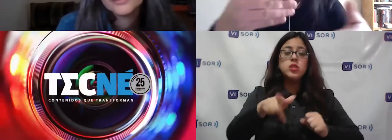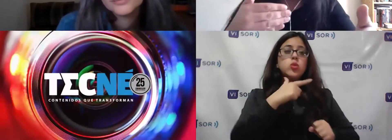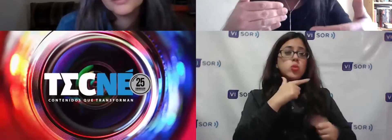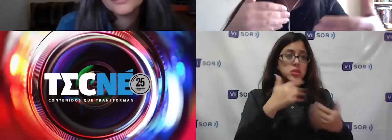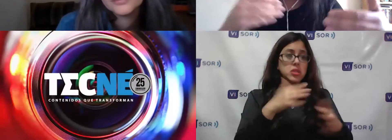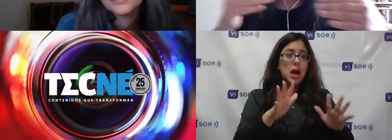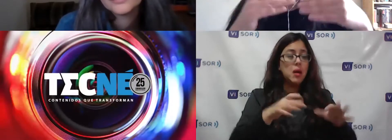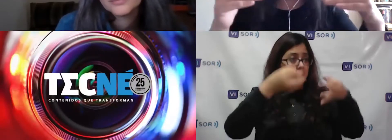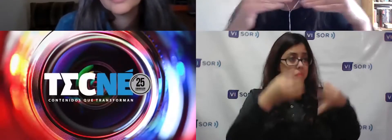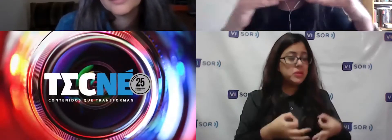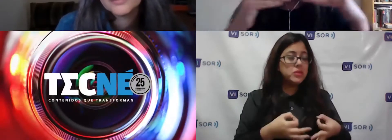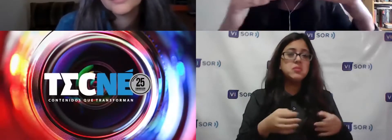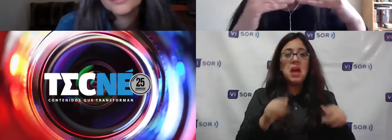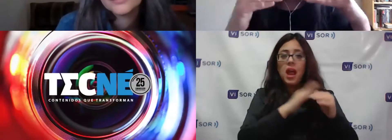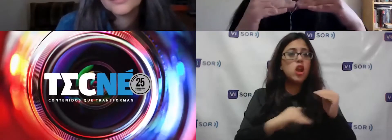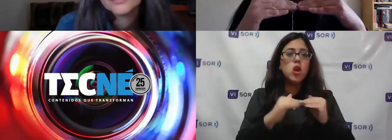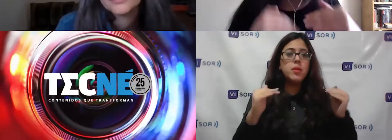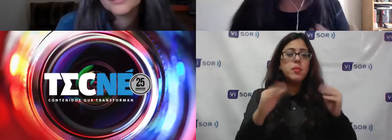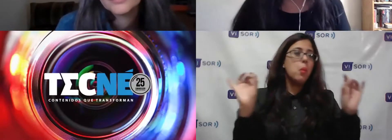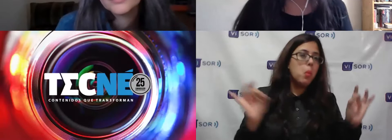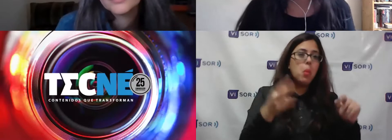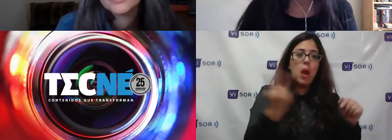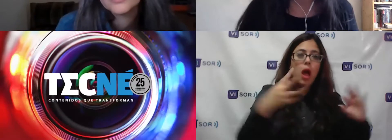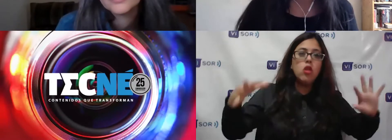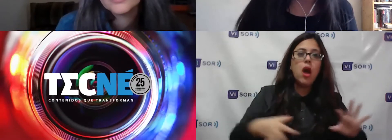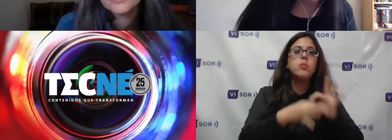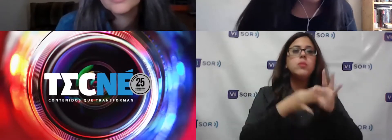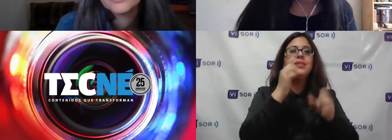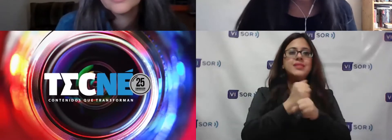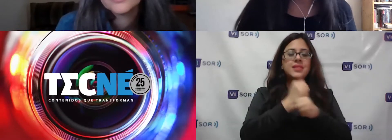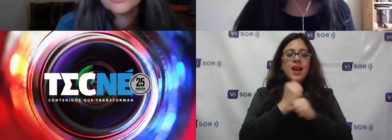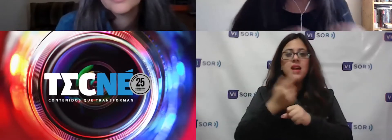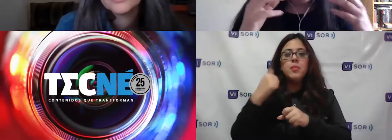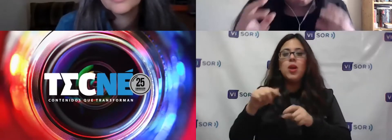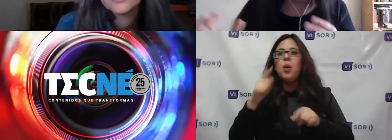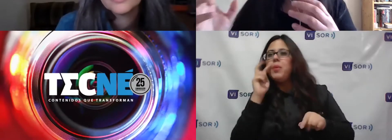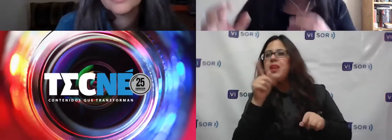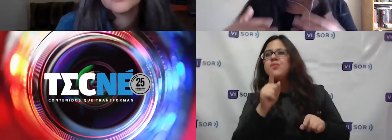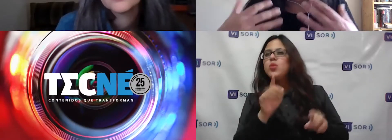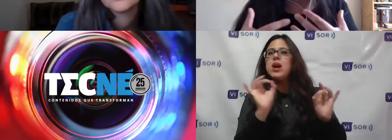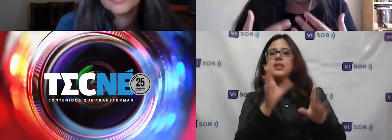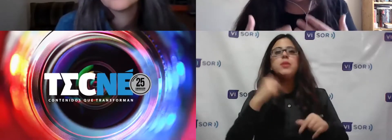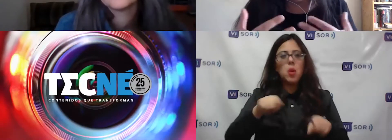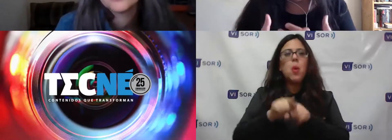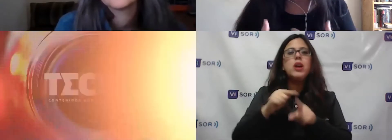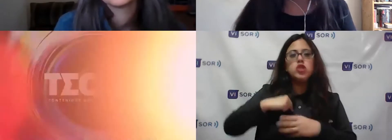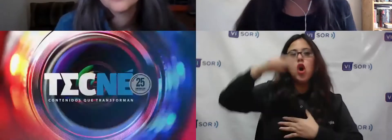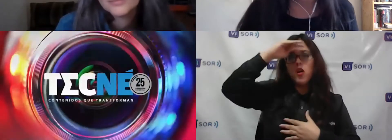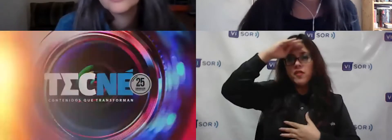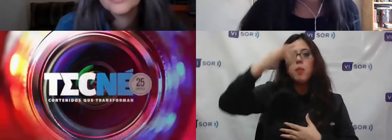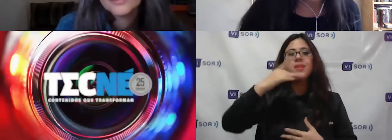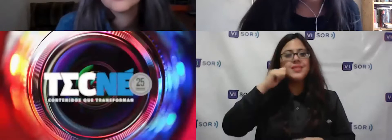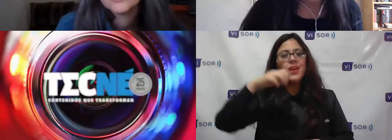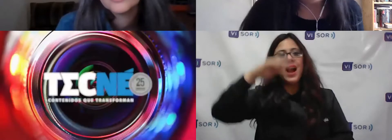es lo mismo no piense que estamos muy en conjunto y el momento que mira yo no lo voy a tener sí pero es un acto de confianza es el